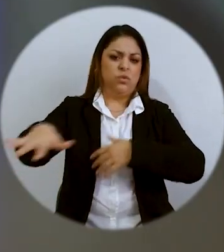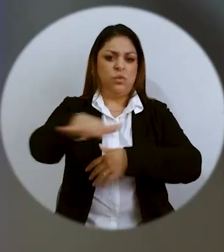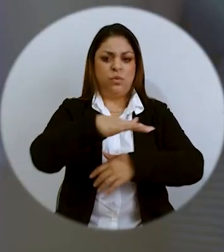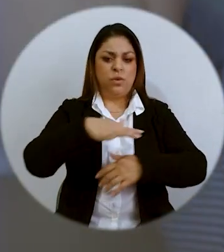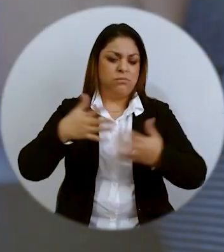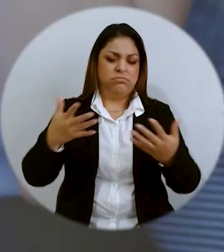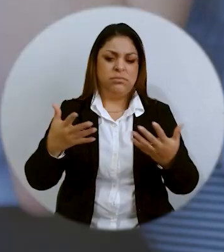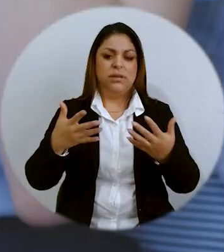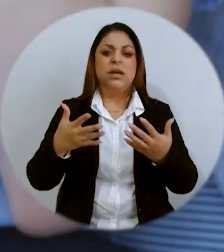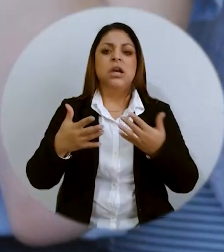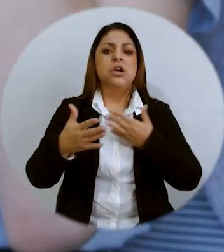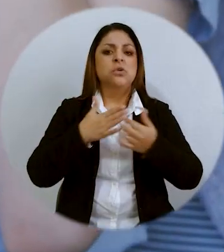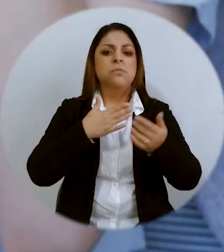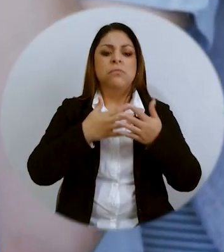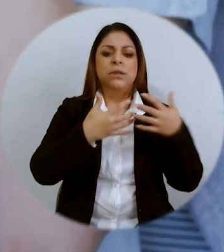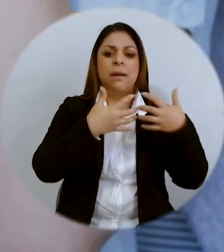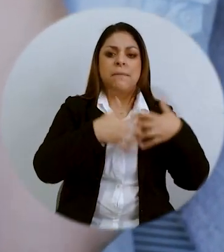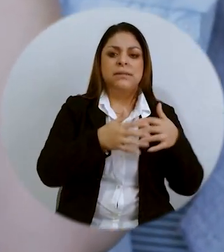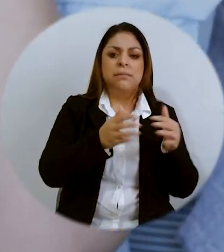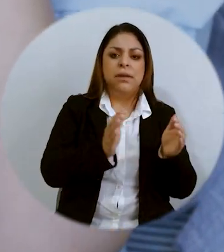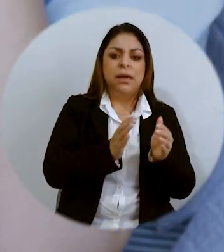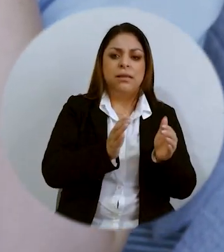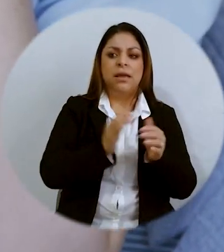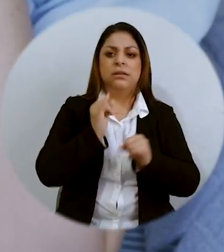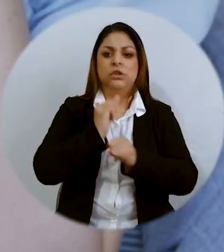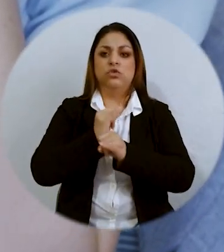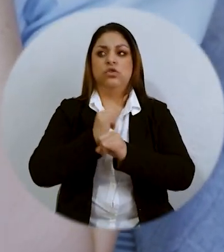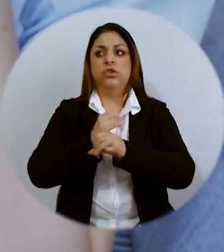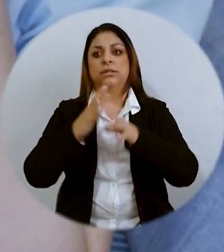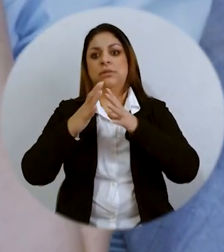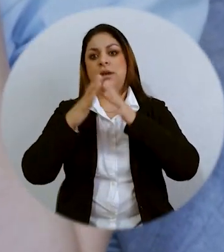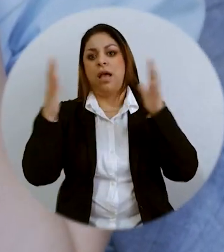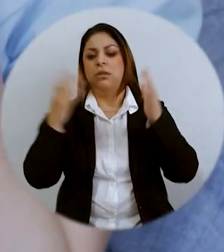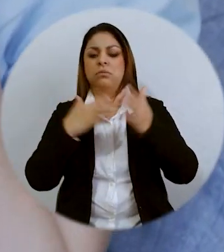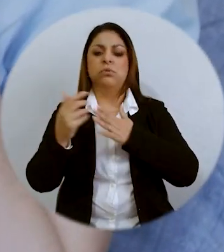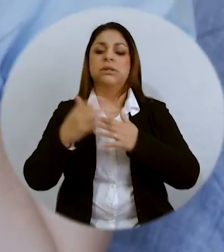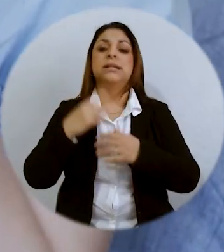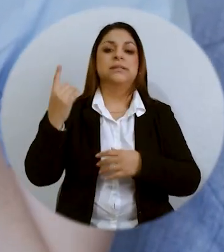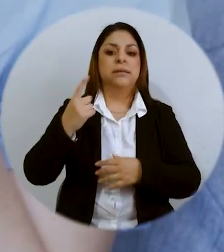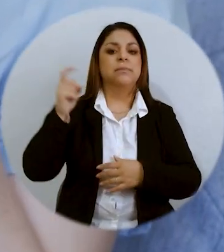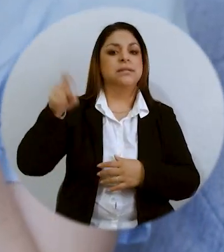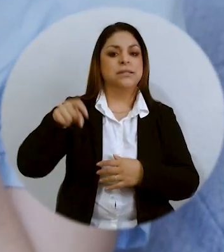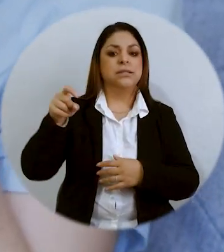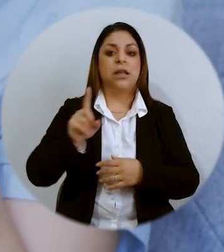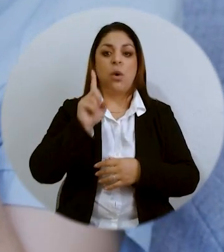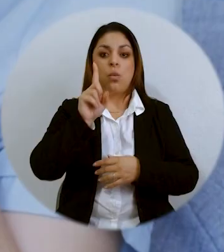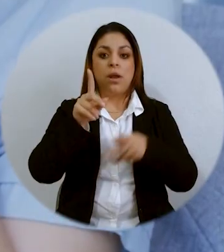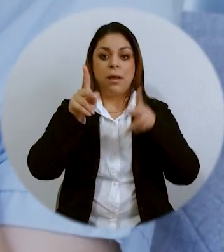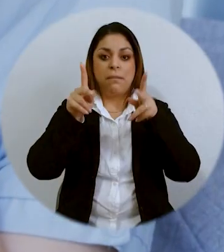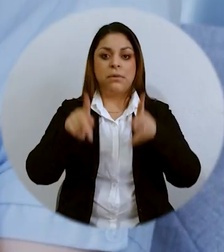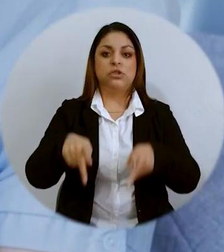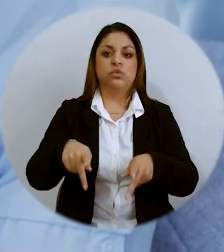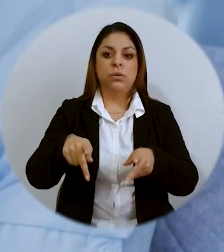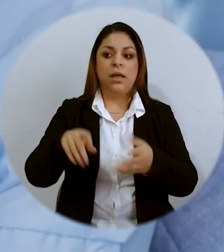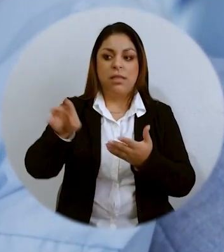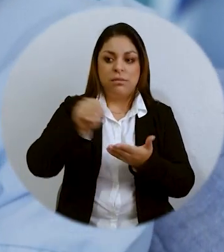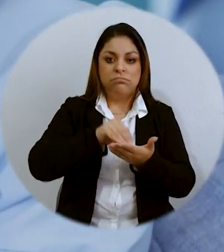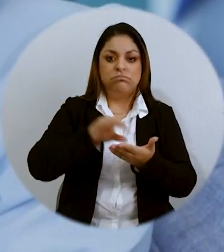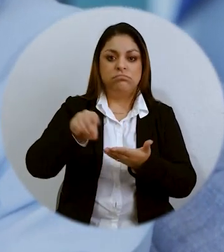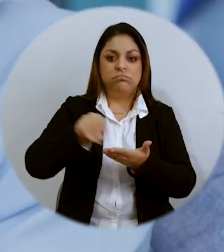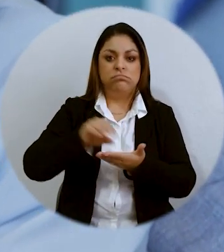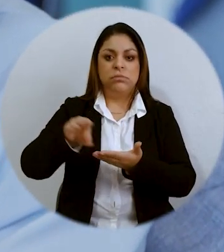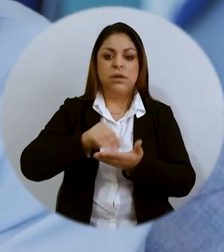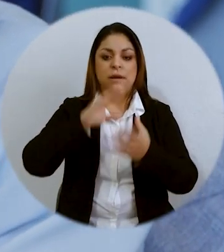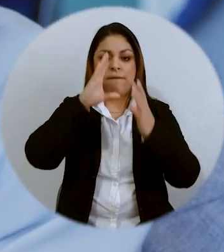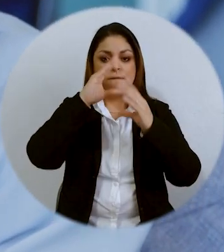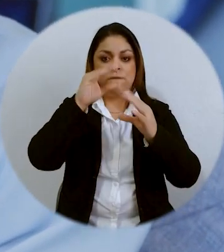o acá en la región. Entonces, sean emprendimientos pequeños o instituciones grandes, empresas grandes, siempre van a necesitar una persona